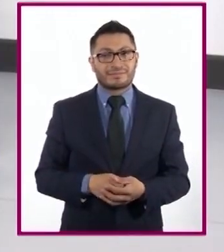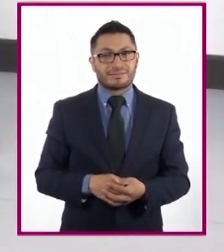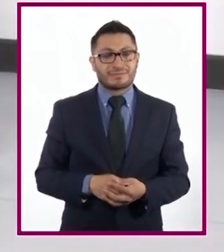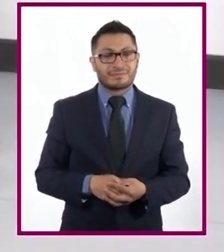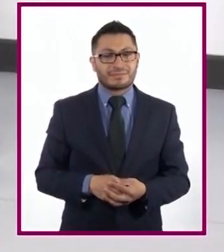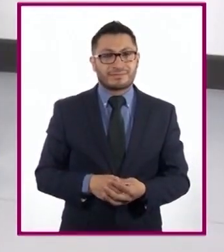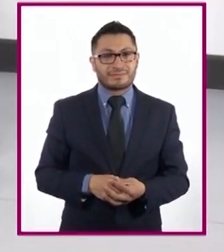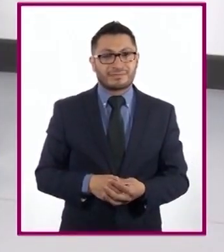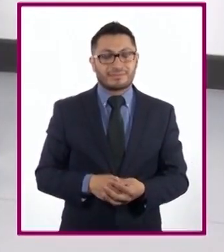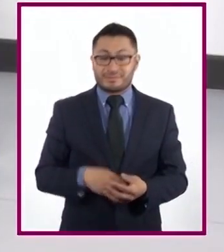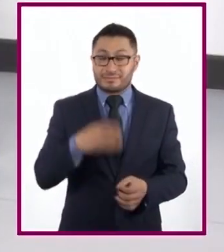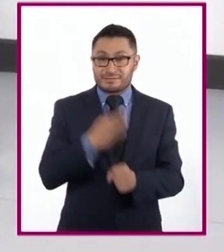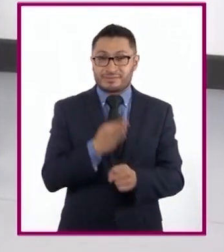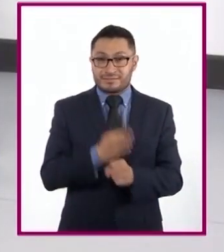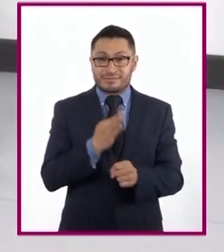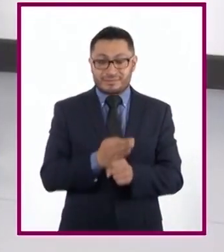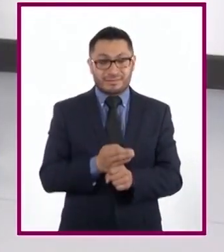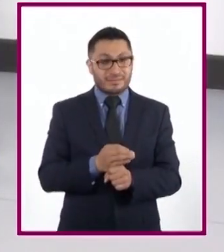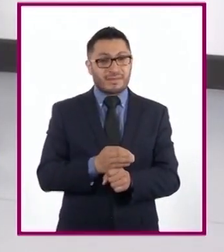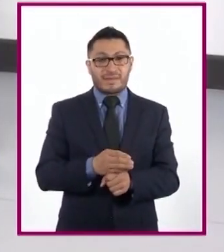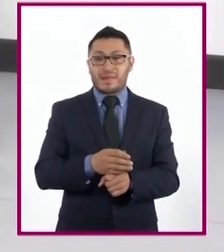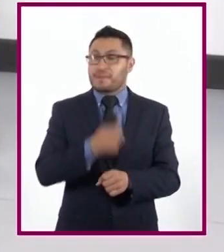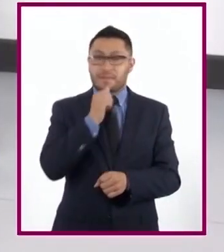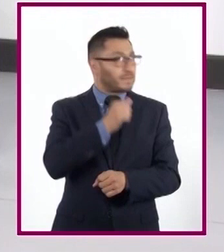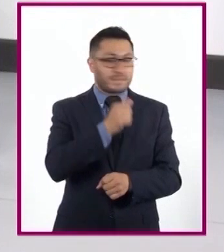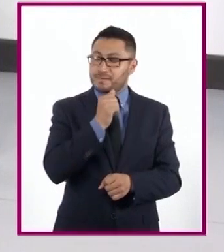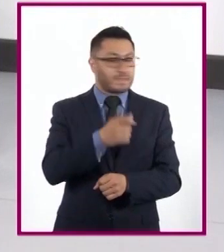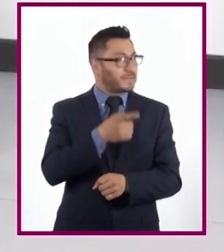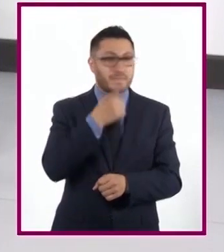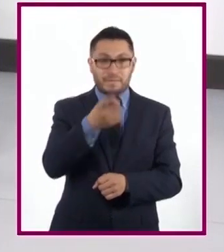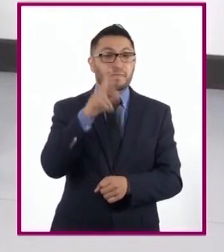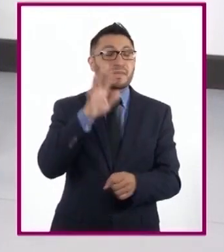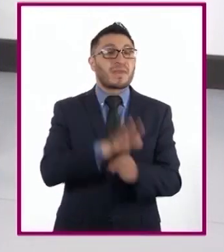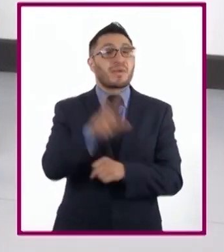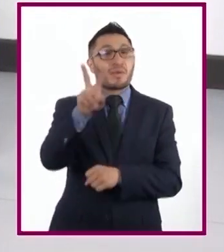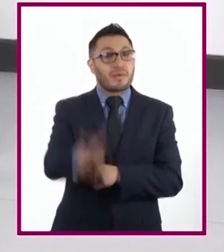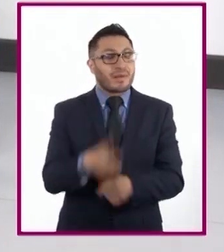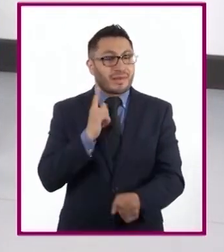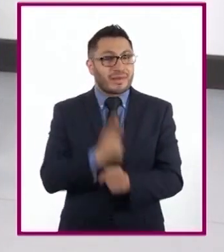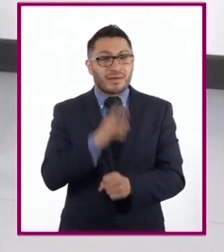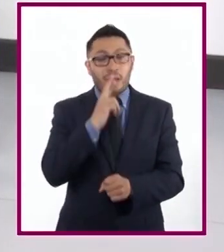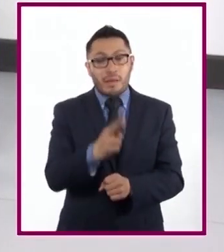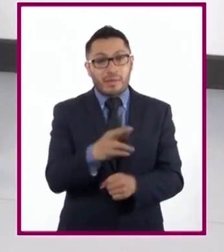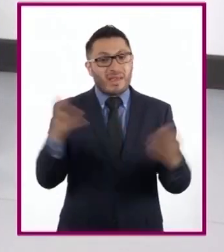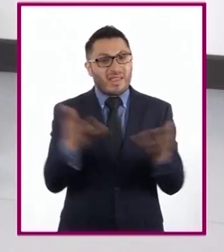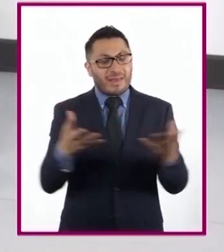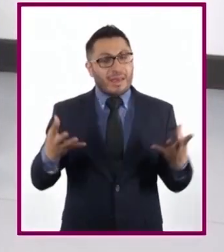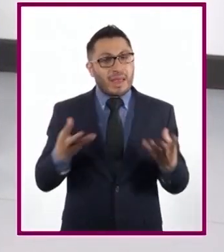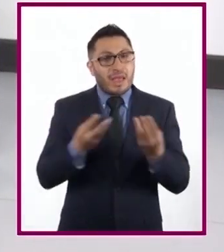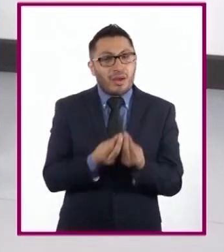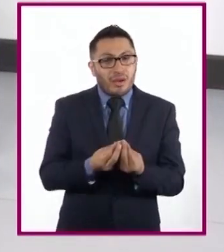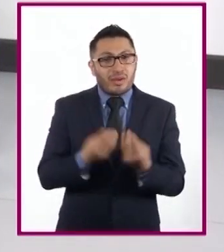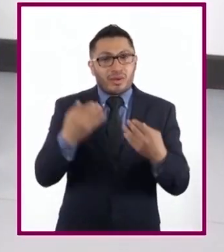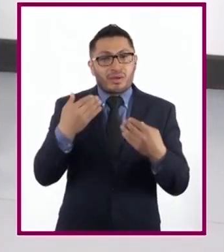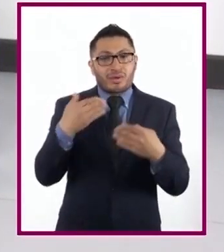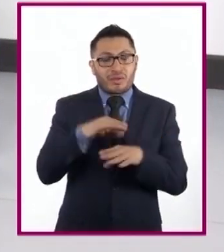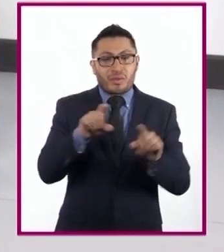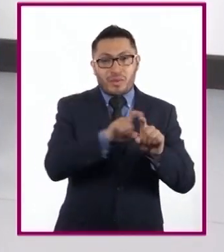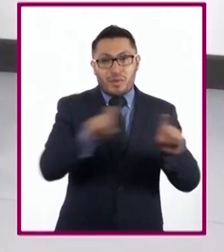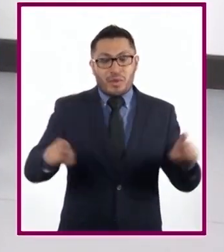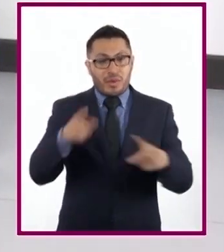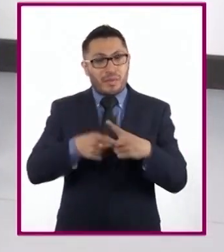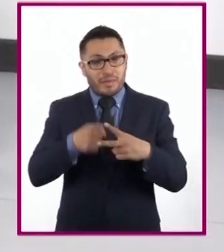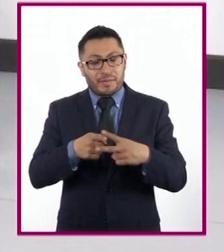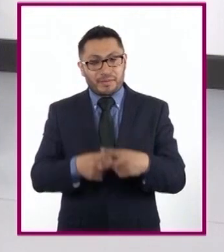Bien, hasta el momento no hemos confirmado la respuesta. Hagámoslo con el planteamiento de una ecuación. Como